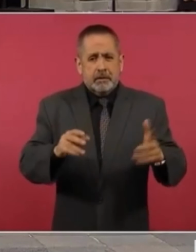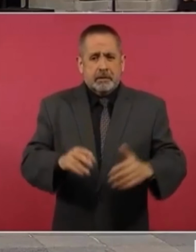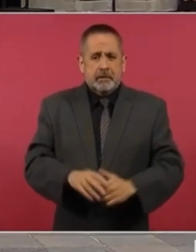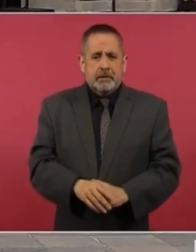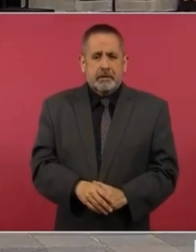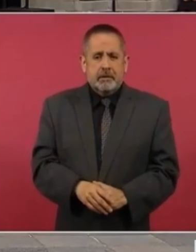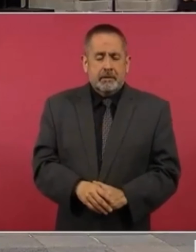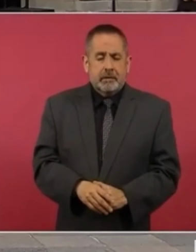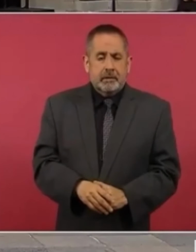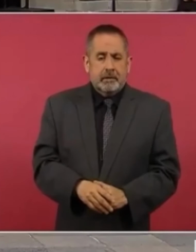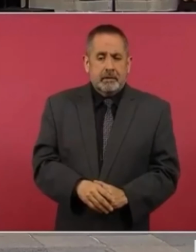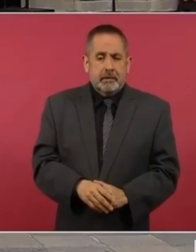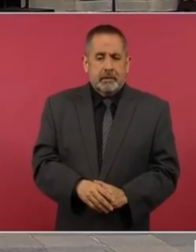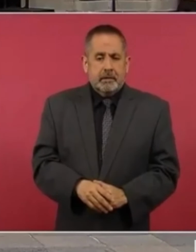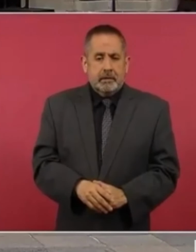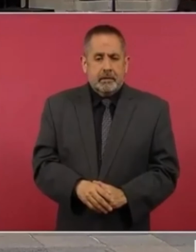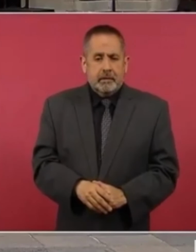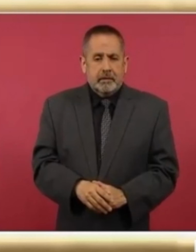que